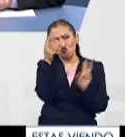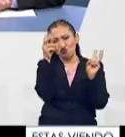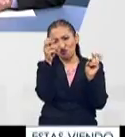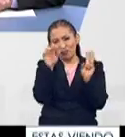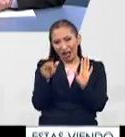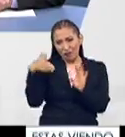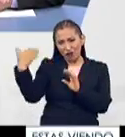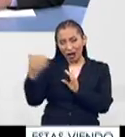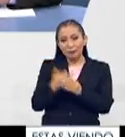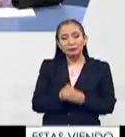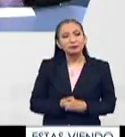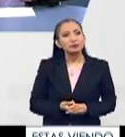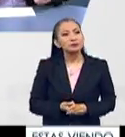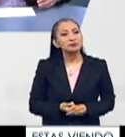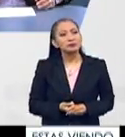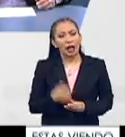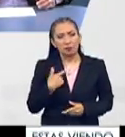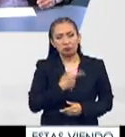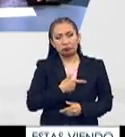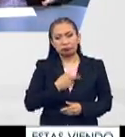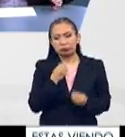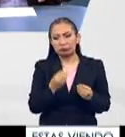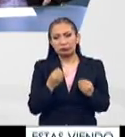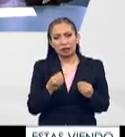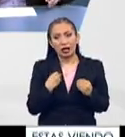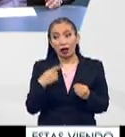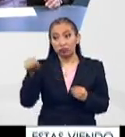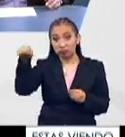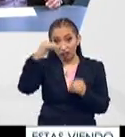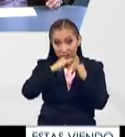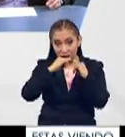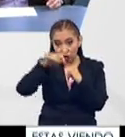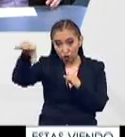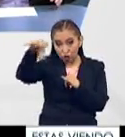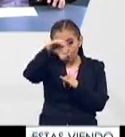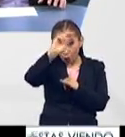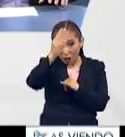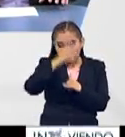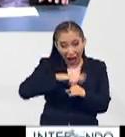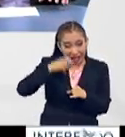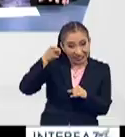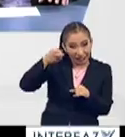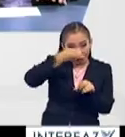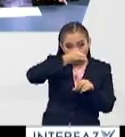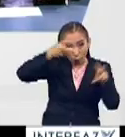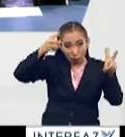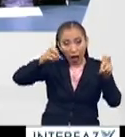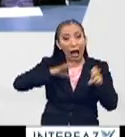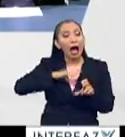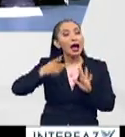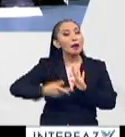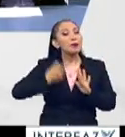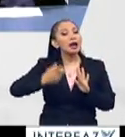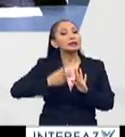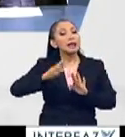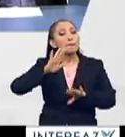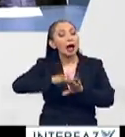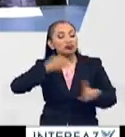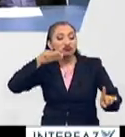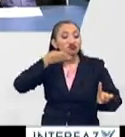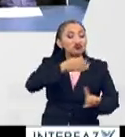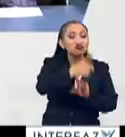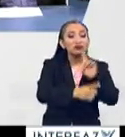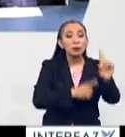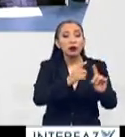fuera de cámaras que me gustó mucho y que no en todas las instituciones se tienen, sobre que hay muchas veces que se le da más importancia